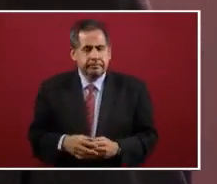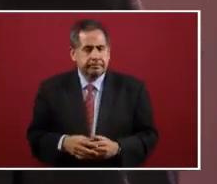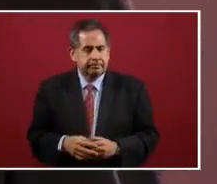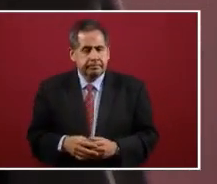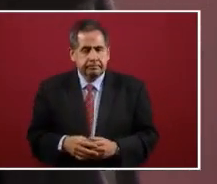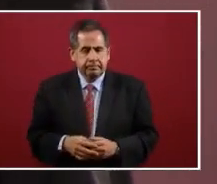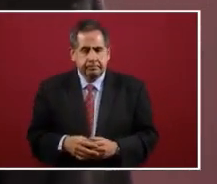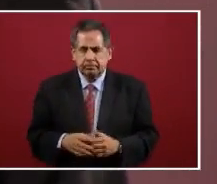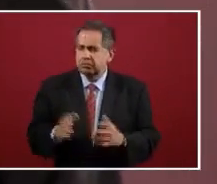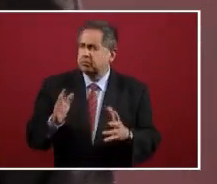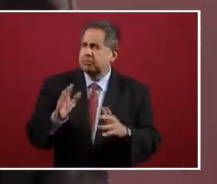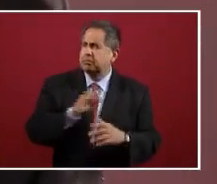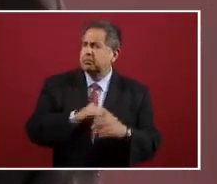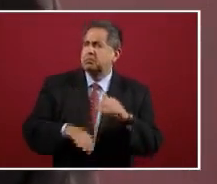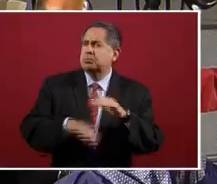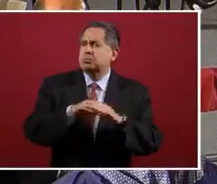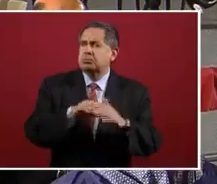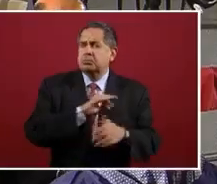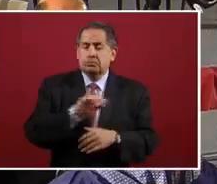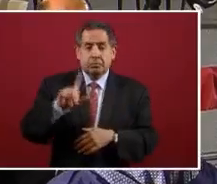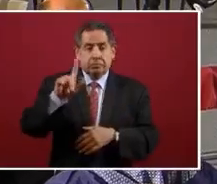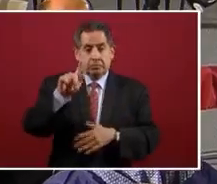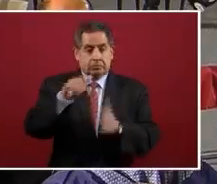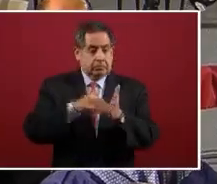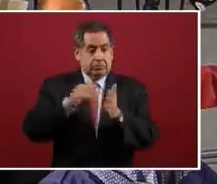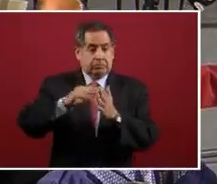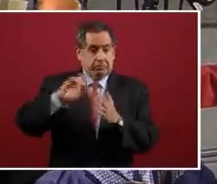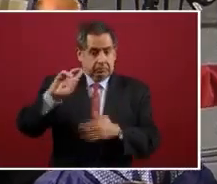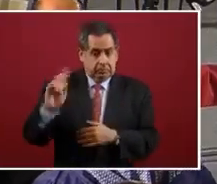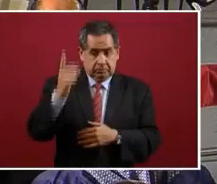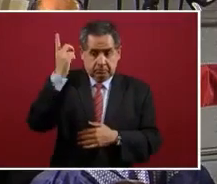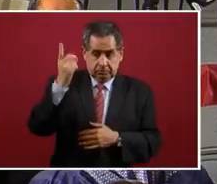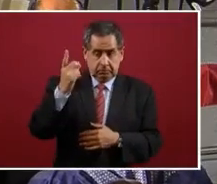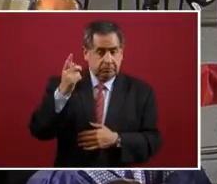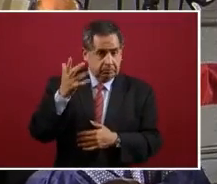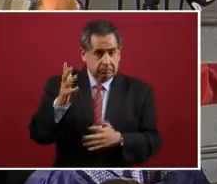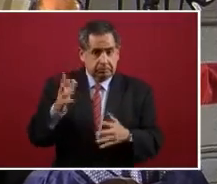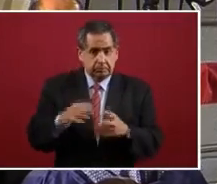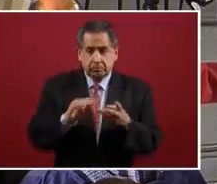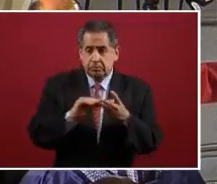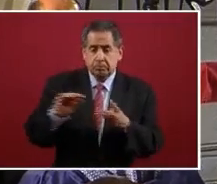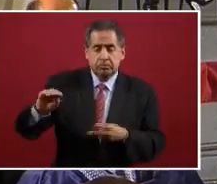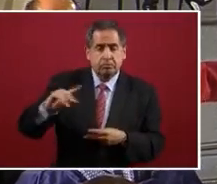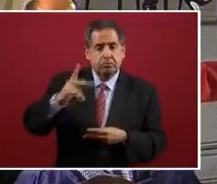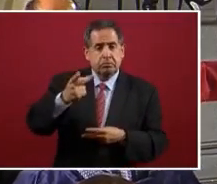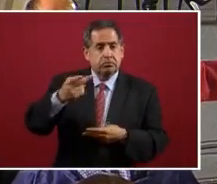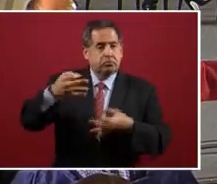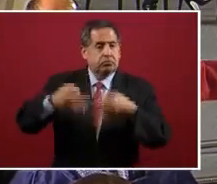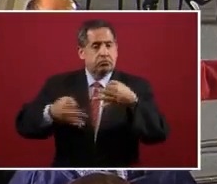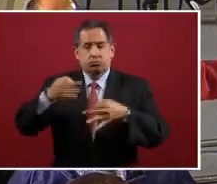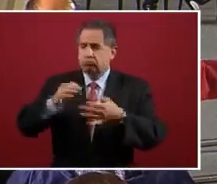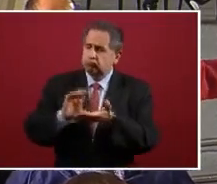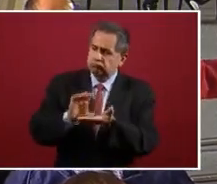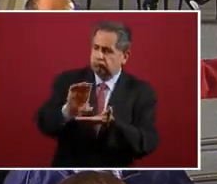que equivale como a 70 millones de dólares al poder judicial